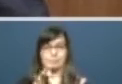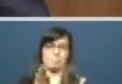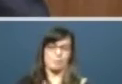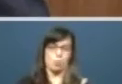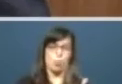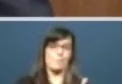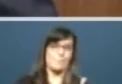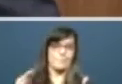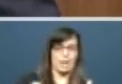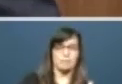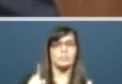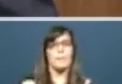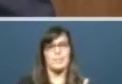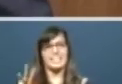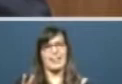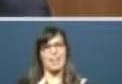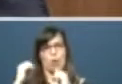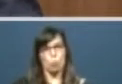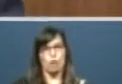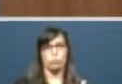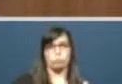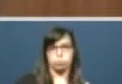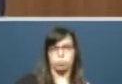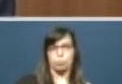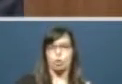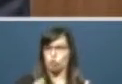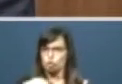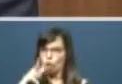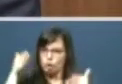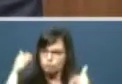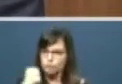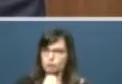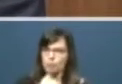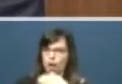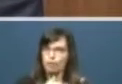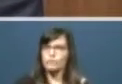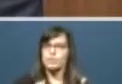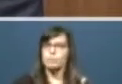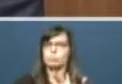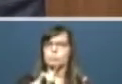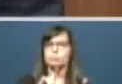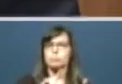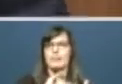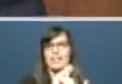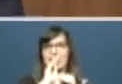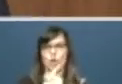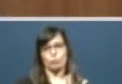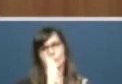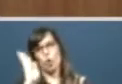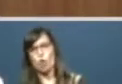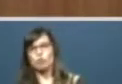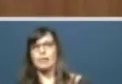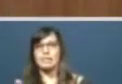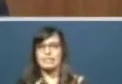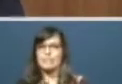también en el tercer acuerdo marco y en el que estamos trabajando es la de avanzar hacia instrumentos de financiación alternativos que reduzcan la excesiva